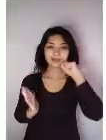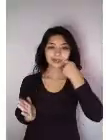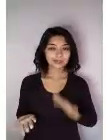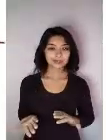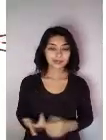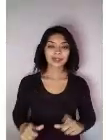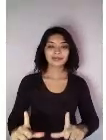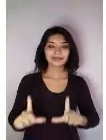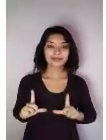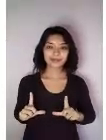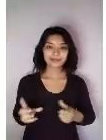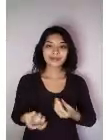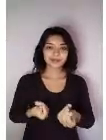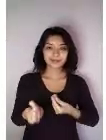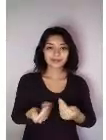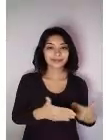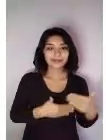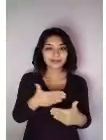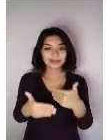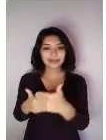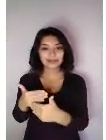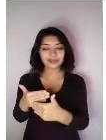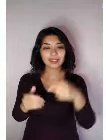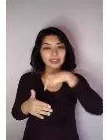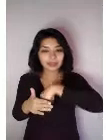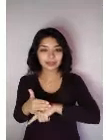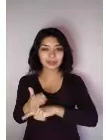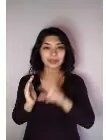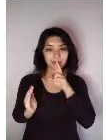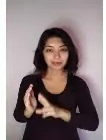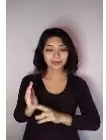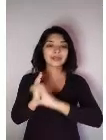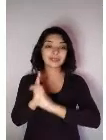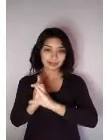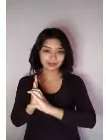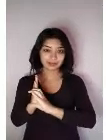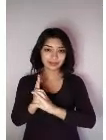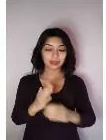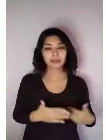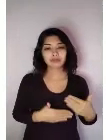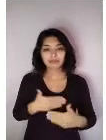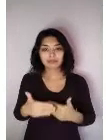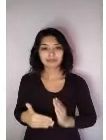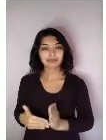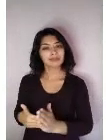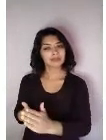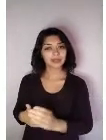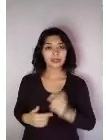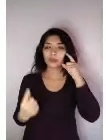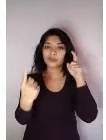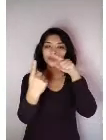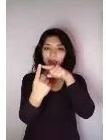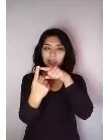La acreditación es una certificación de calidad de los procesos internos y resultados de una carrera. Es un proceso continuo que